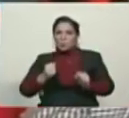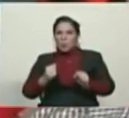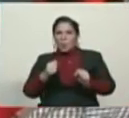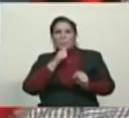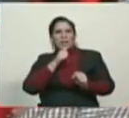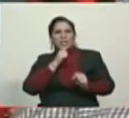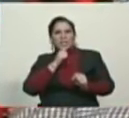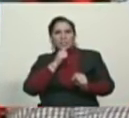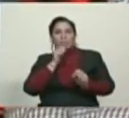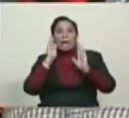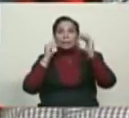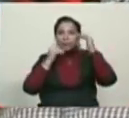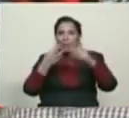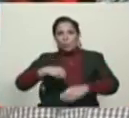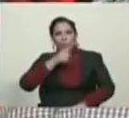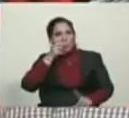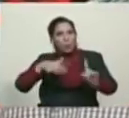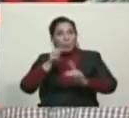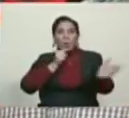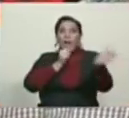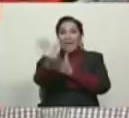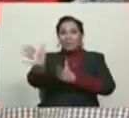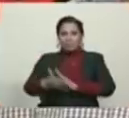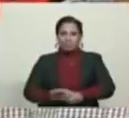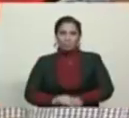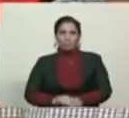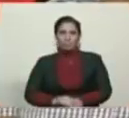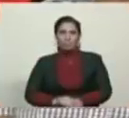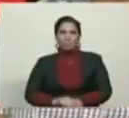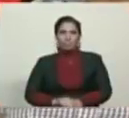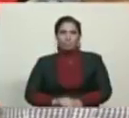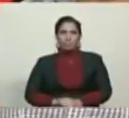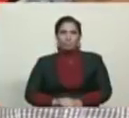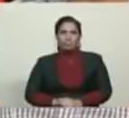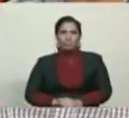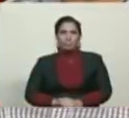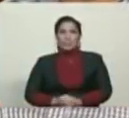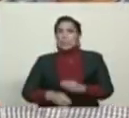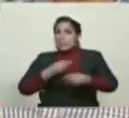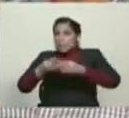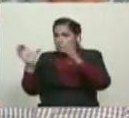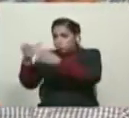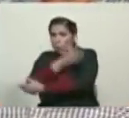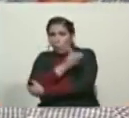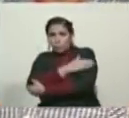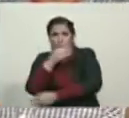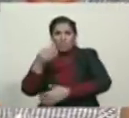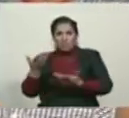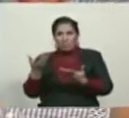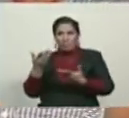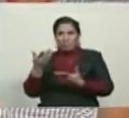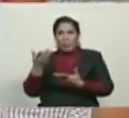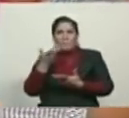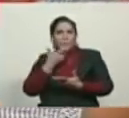pueblo. Gratis. Gratis. ¿Qué haría la derecha en caso de gobernar este país?